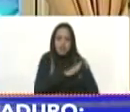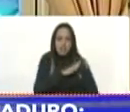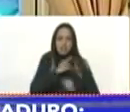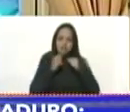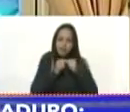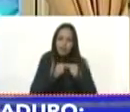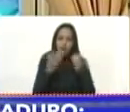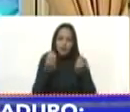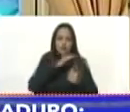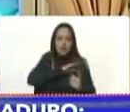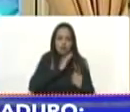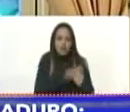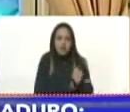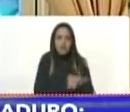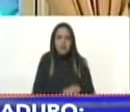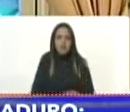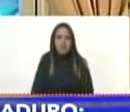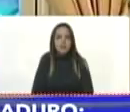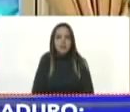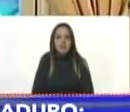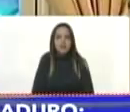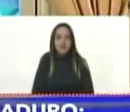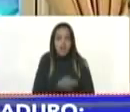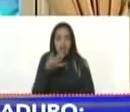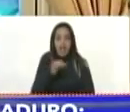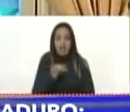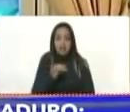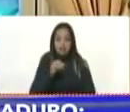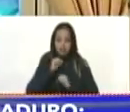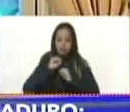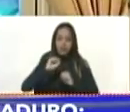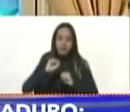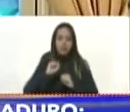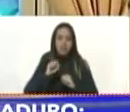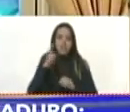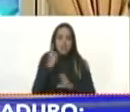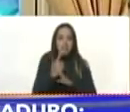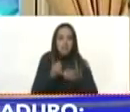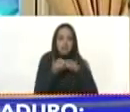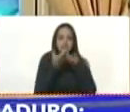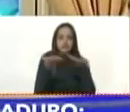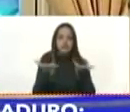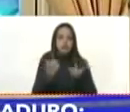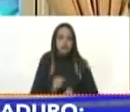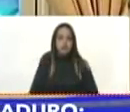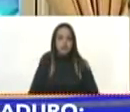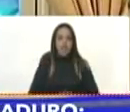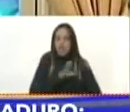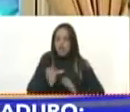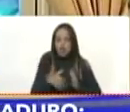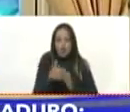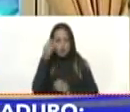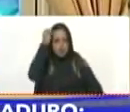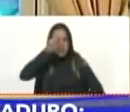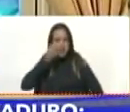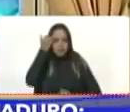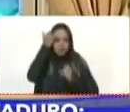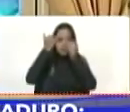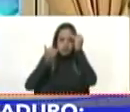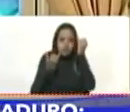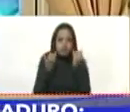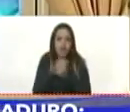mucha fuerza. Y ahí está la resistencia, se tiene que expresar, y toda nuestra ideología, nuestro conocimiento y